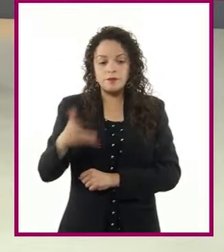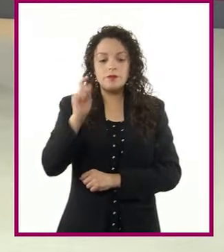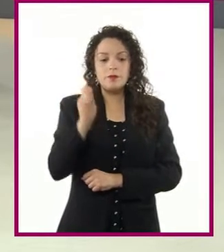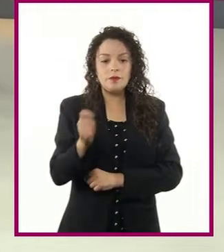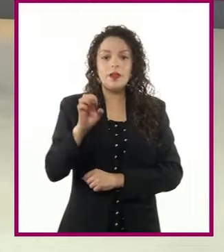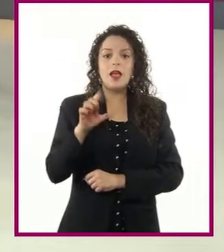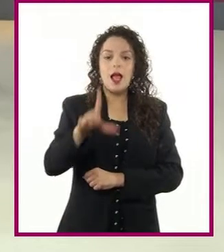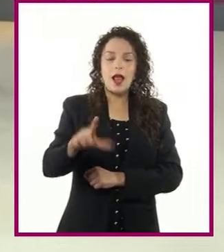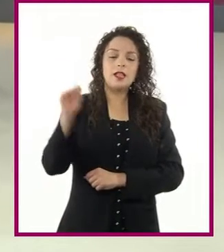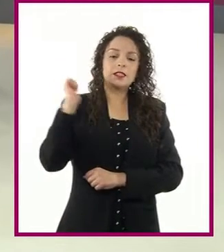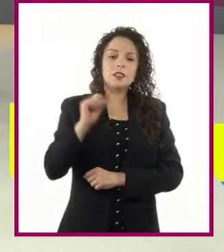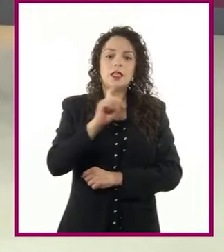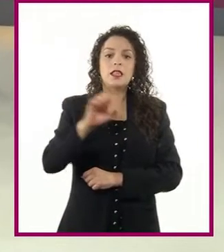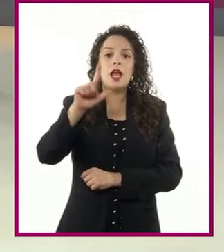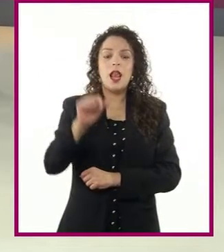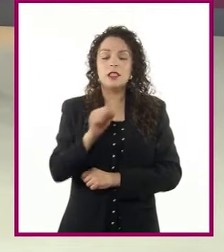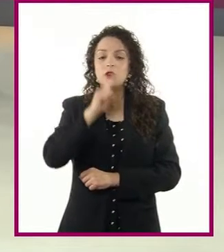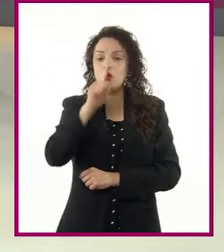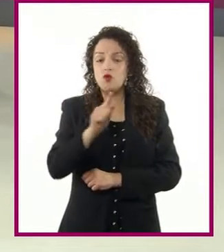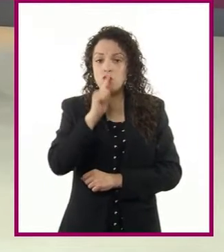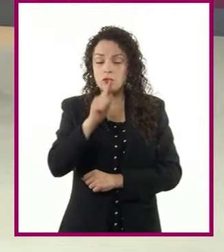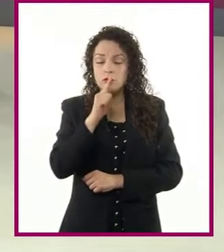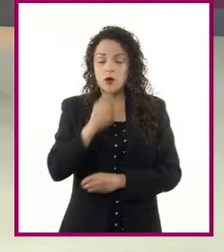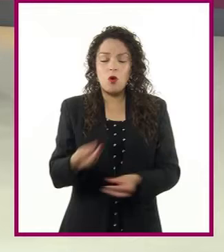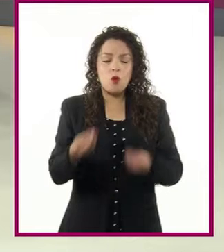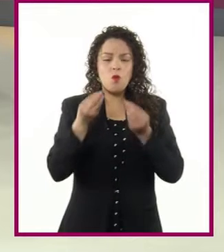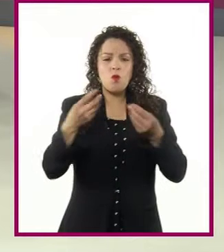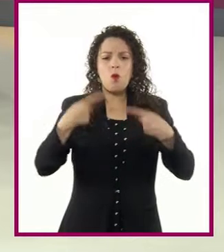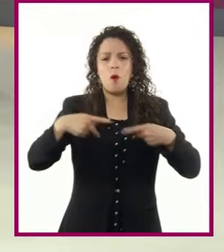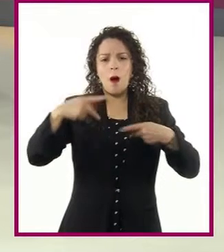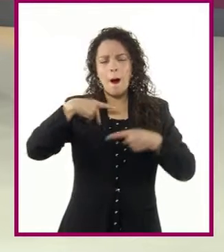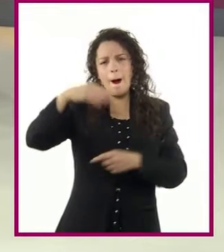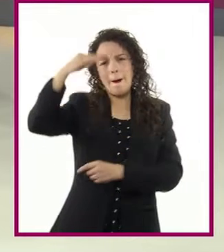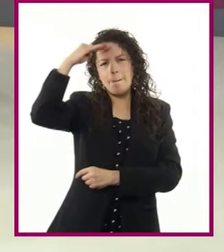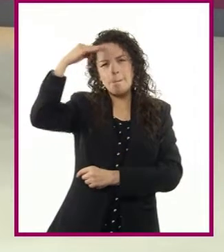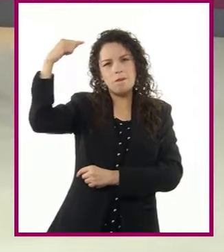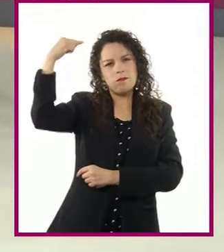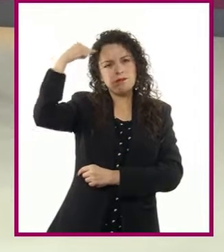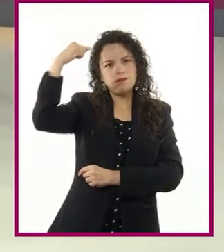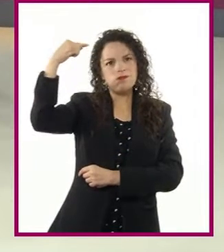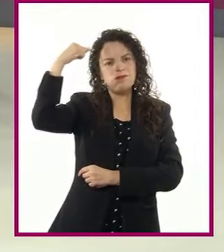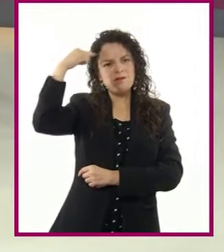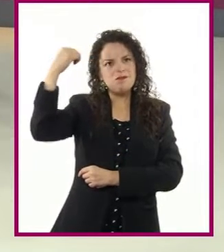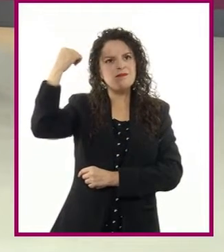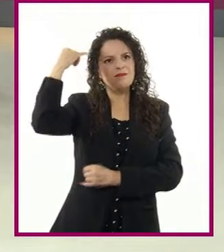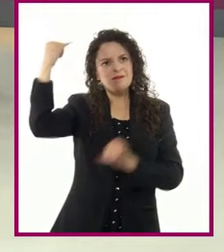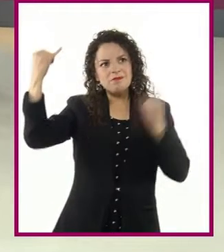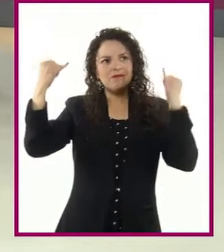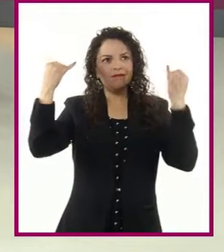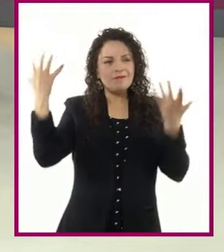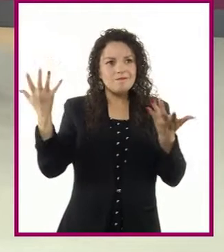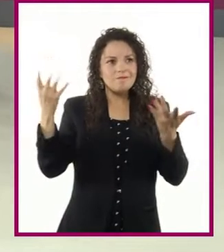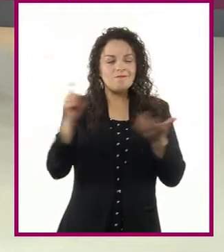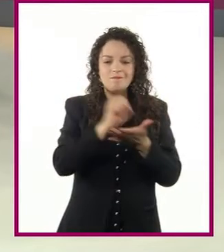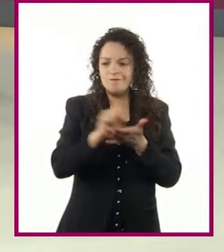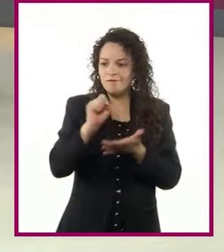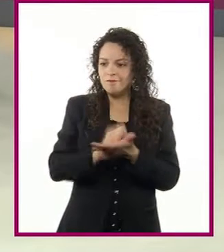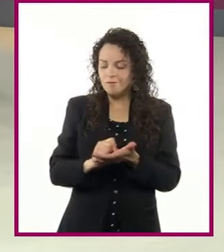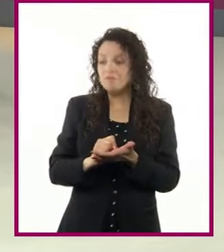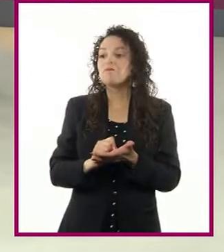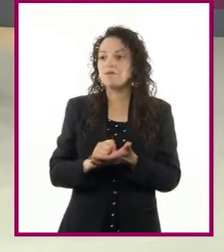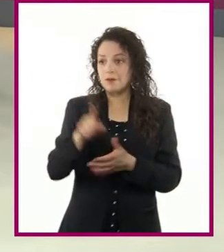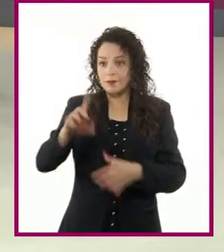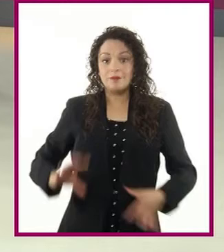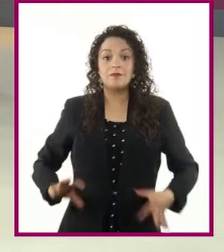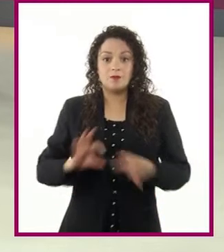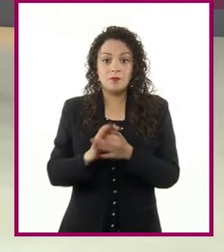siglo de las luces. Hubo muchos pensadores que pertenecieron a este movimiento y aunque sus ideas diferían,